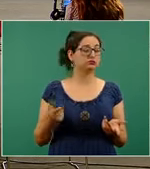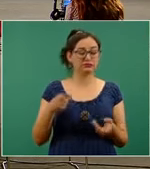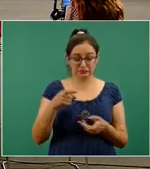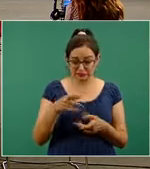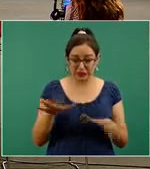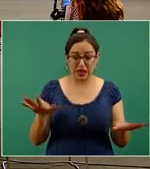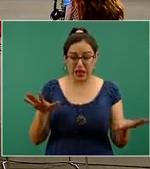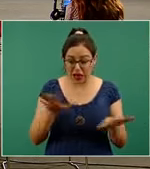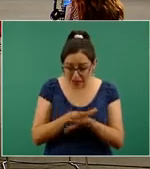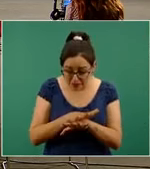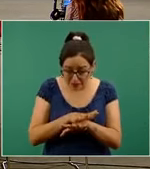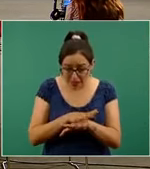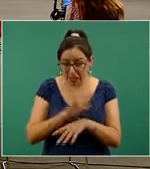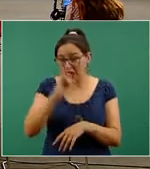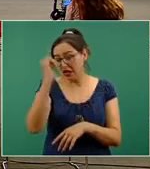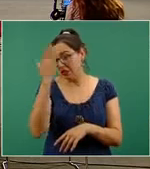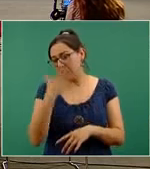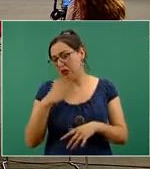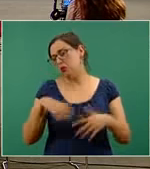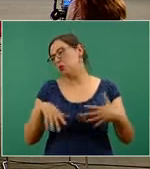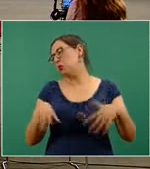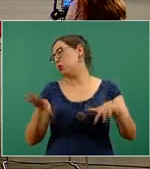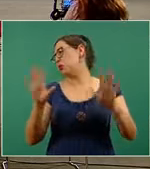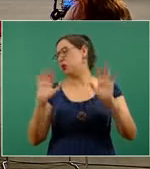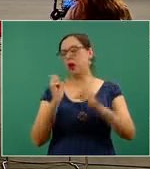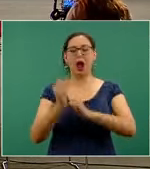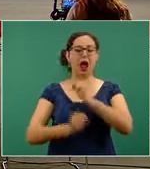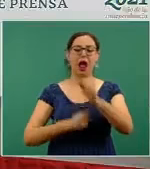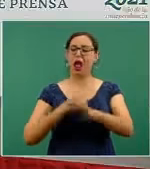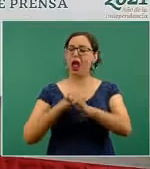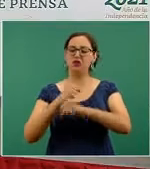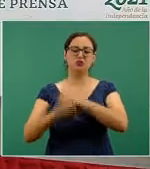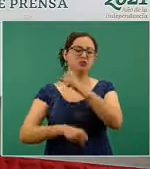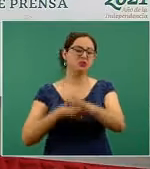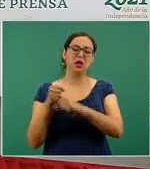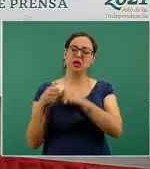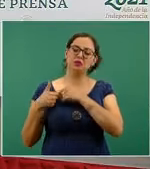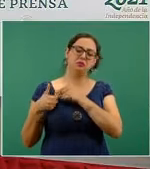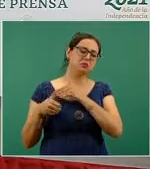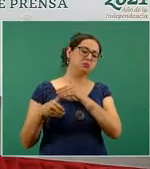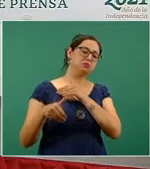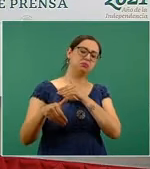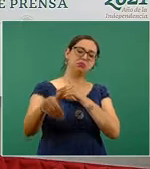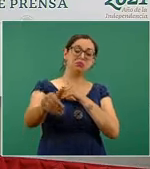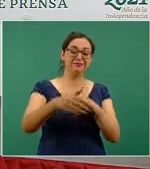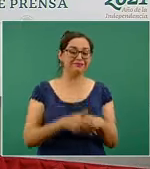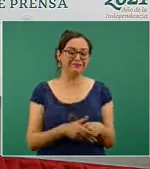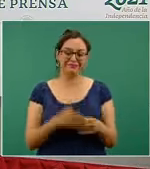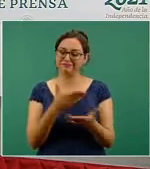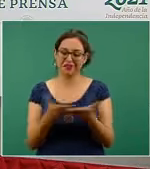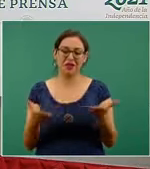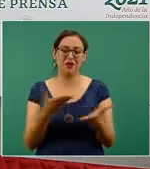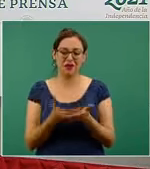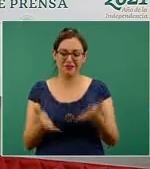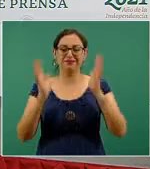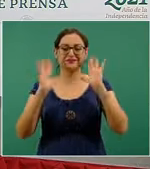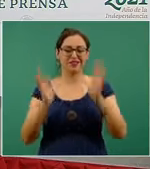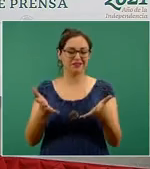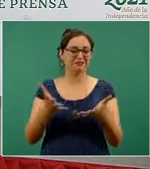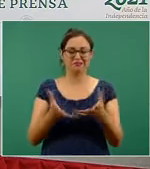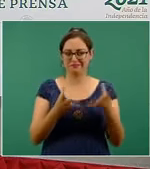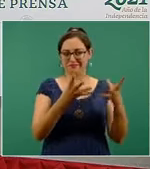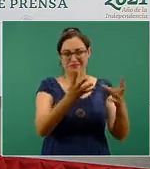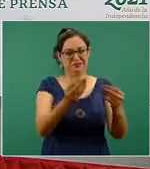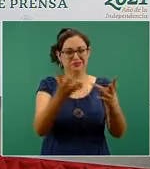lograr reformulaciones y que por eso se necesitaba darles más tiempo, pues en unos cuantos meses cientos de productos se